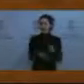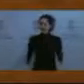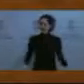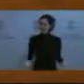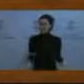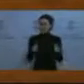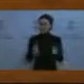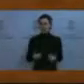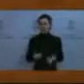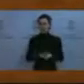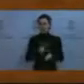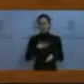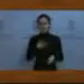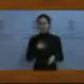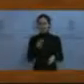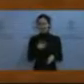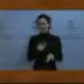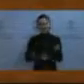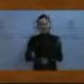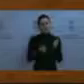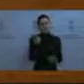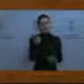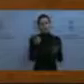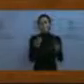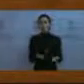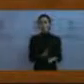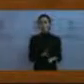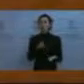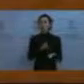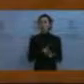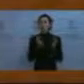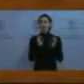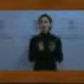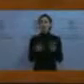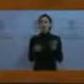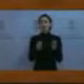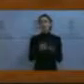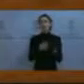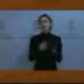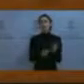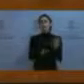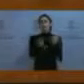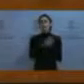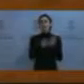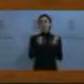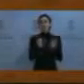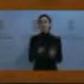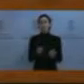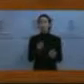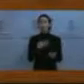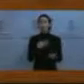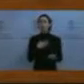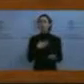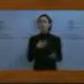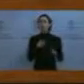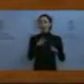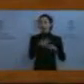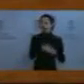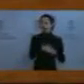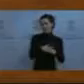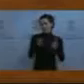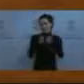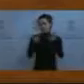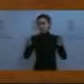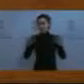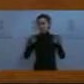más ofensivo, es el que se ha querido hacer esta Cámara, confundiendo en un proyecto de ley la titularidad de las acciones de SOGEPSA o no con la situación de la empresa,